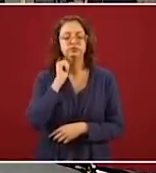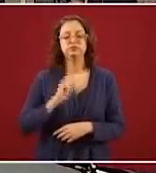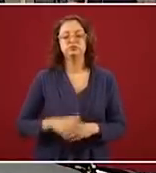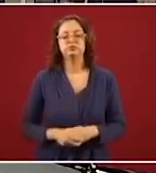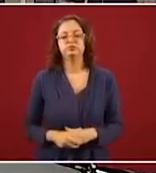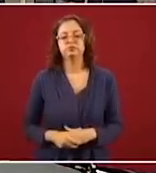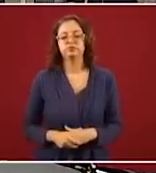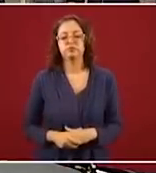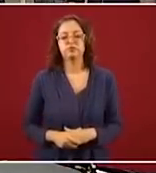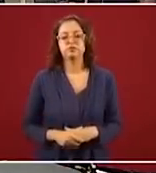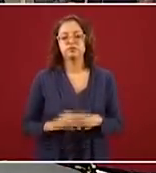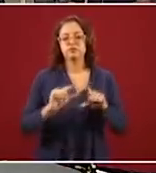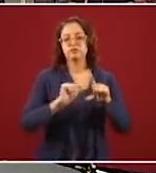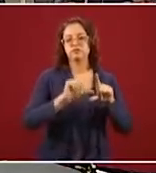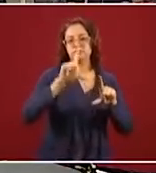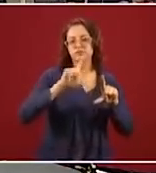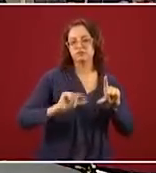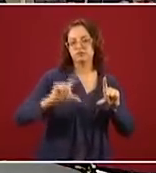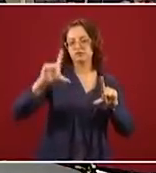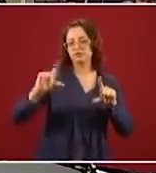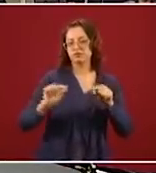que es de barras.